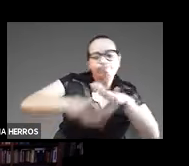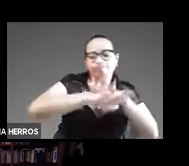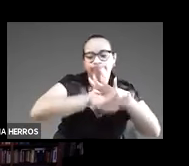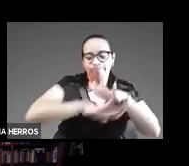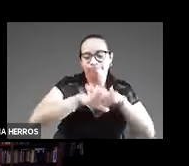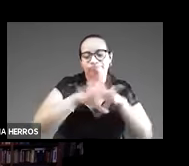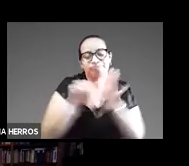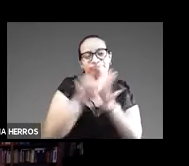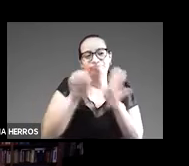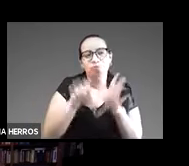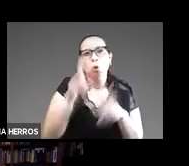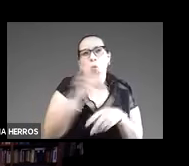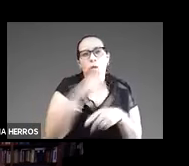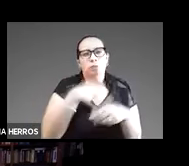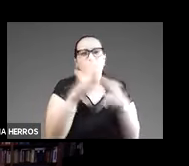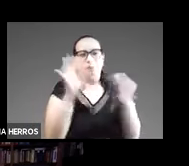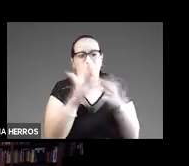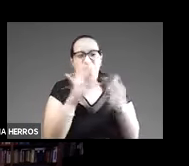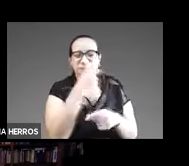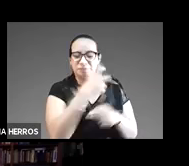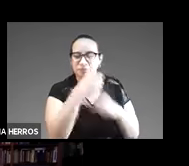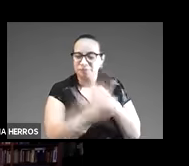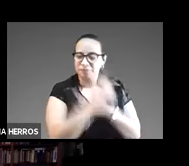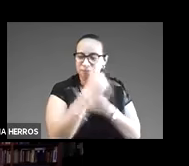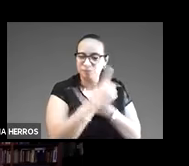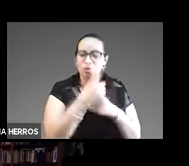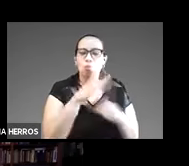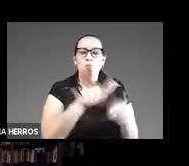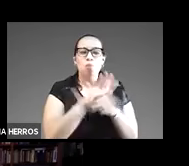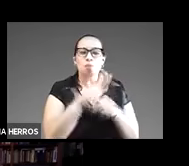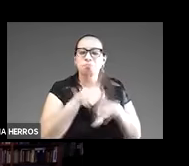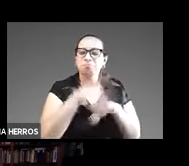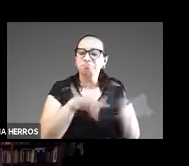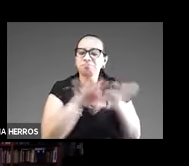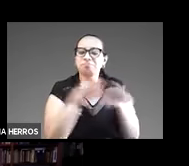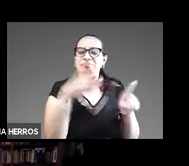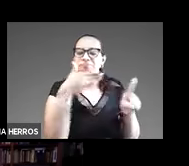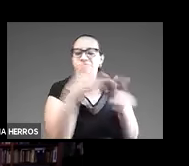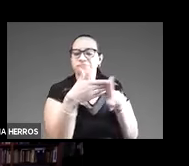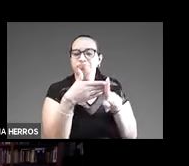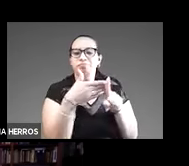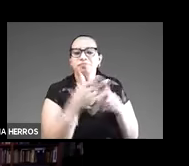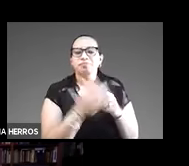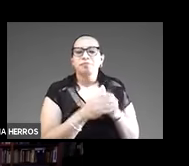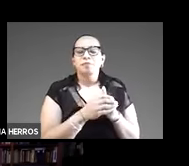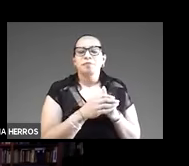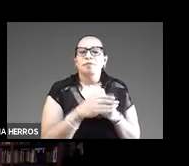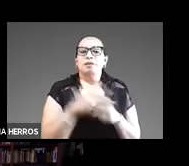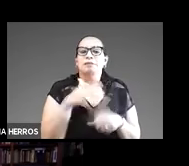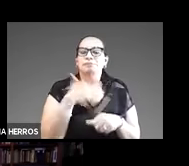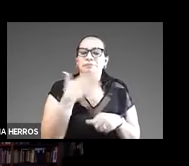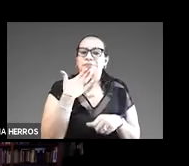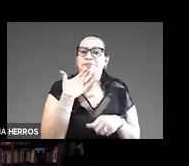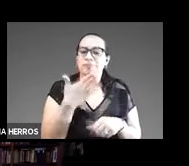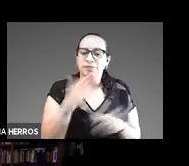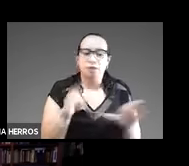cuando digo esta crisis me refiero básicamente a un aspecto, es decir, el bienestar